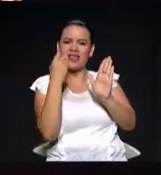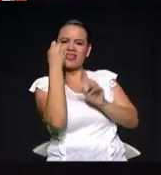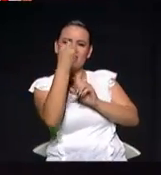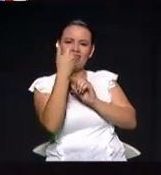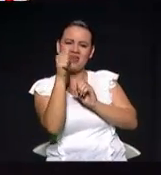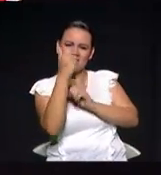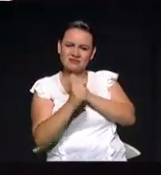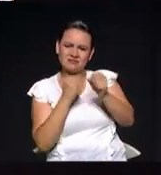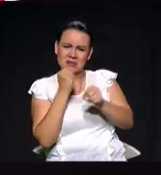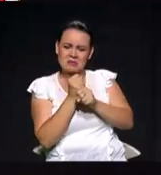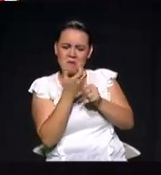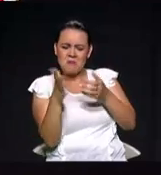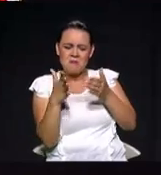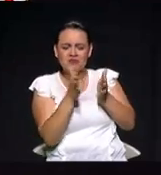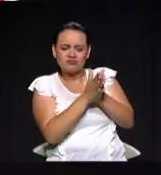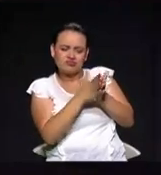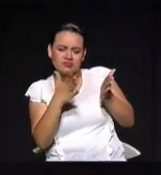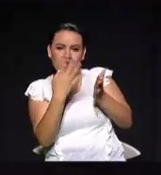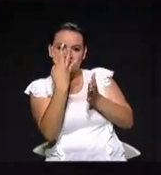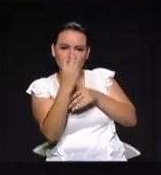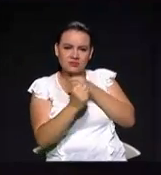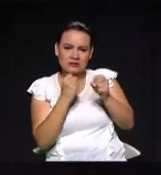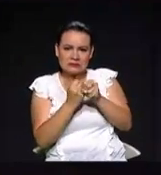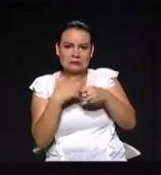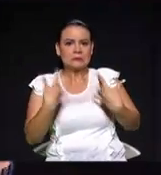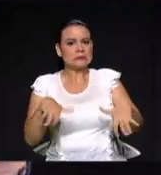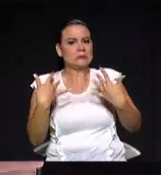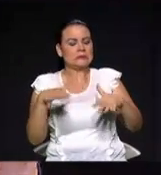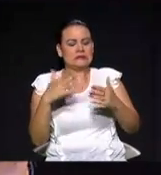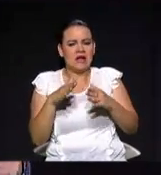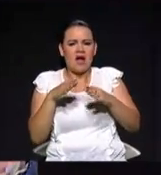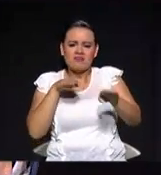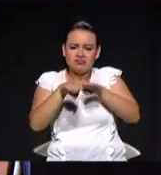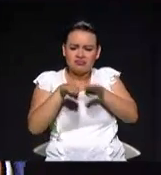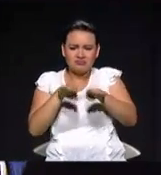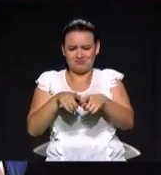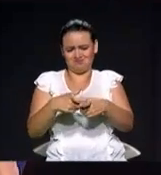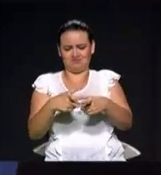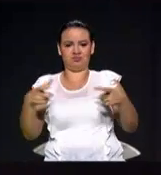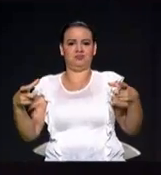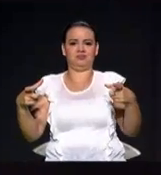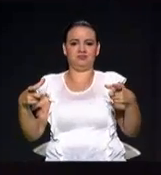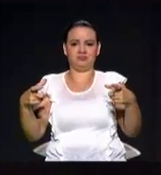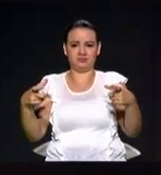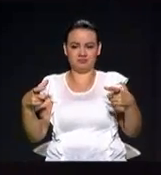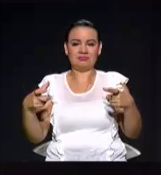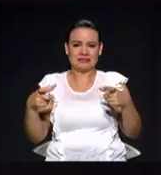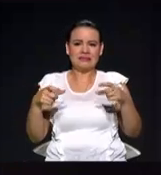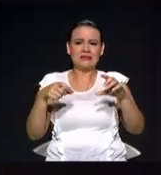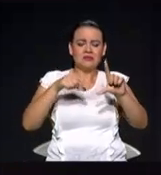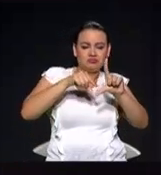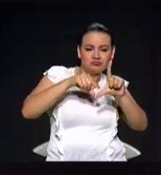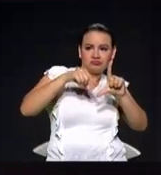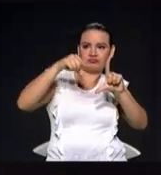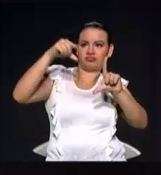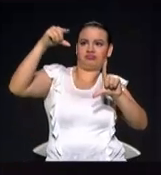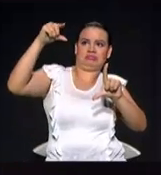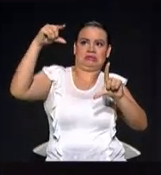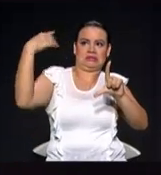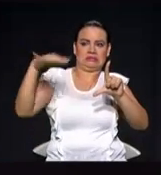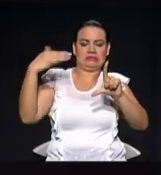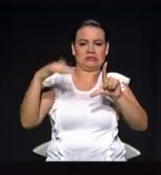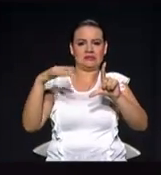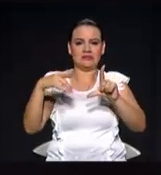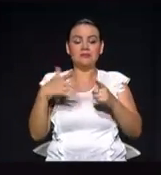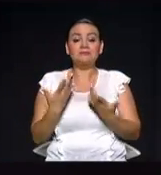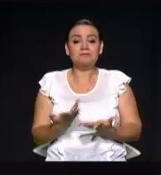periodo de los últimos 4 ó 5 años ha sido el crecimiento exponencial si nosotros empezamos a tomar decisiones de choque que permitan salir